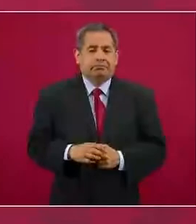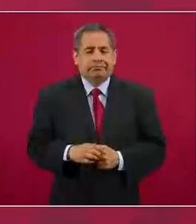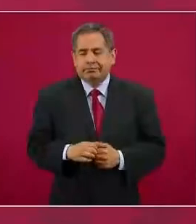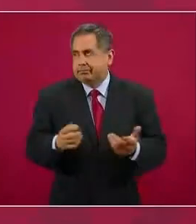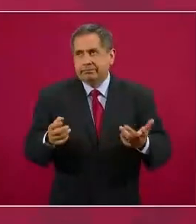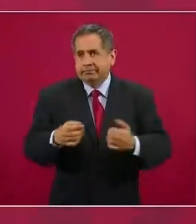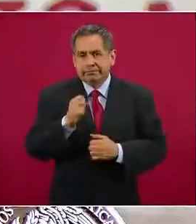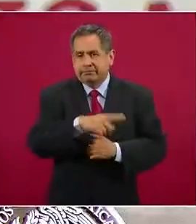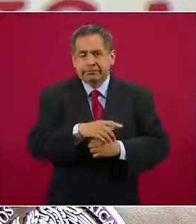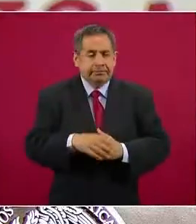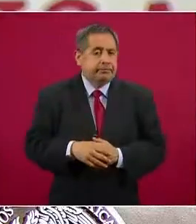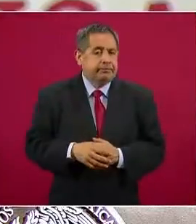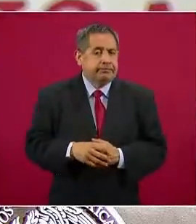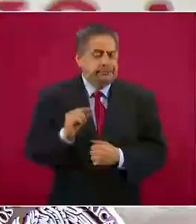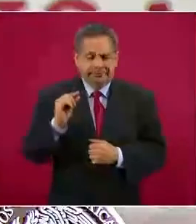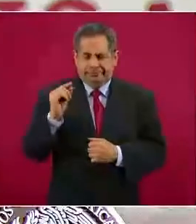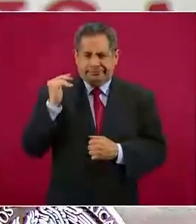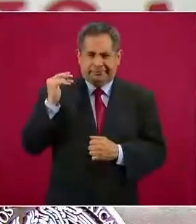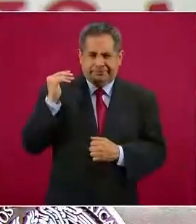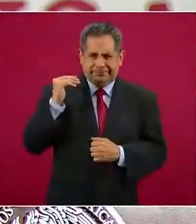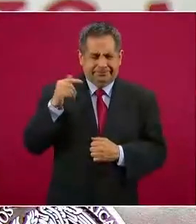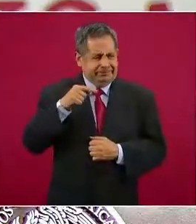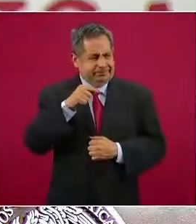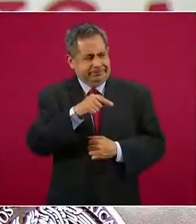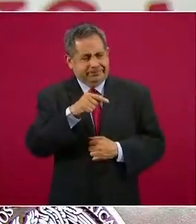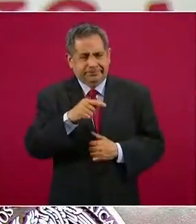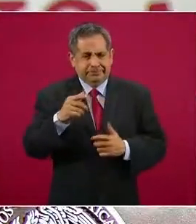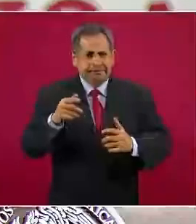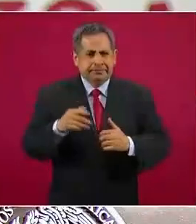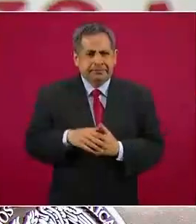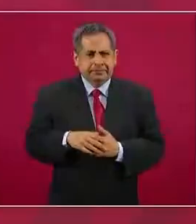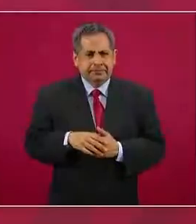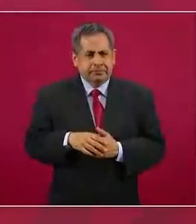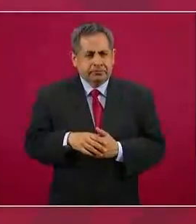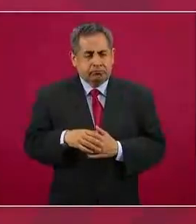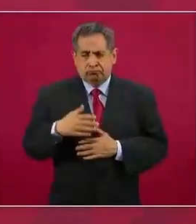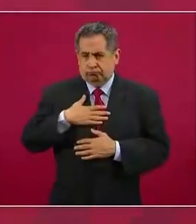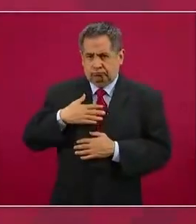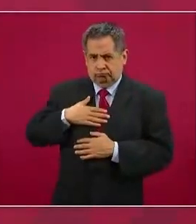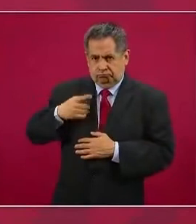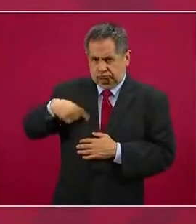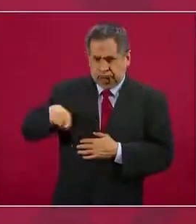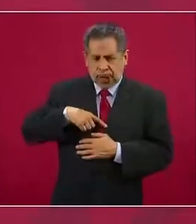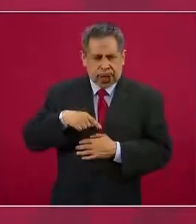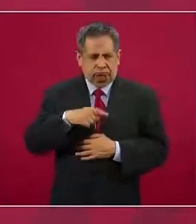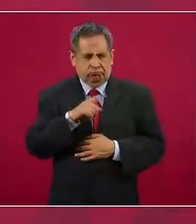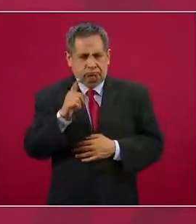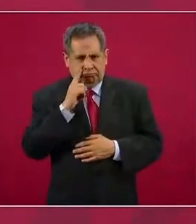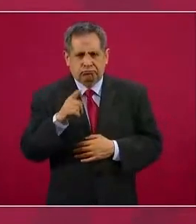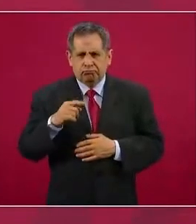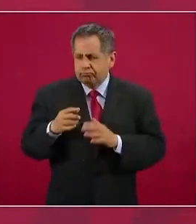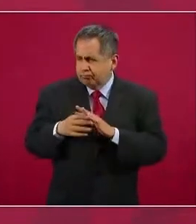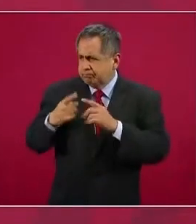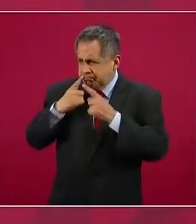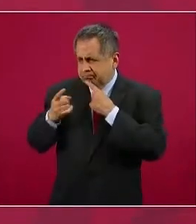Hace poco hicimos aquí, no ustedes, nosotros, porque lo he venido